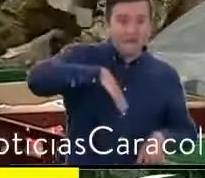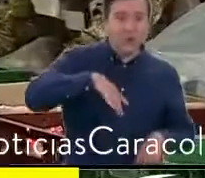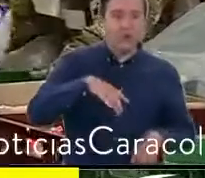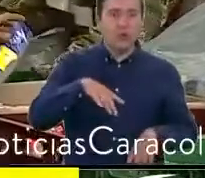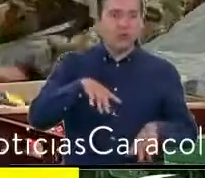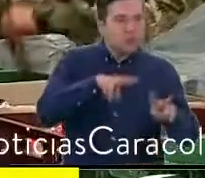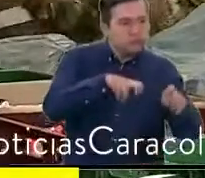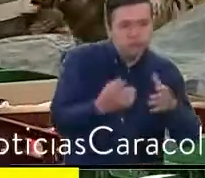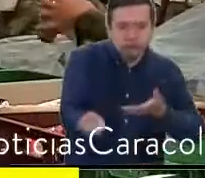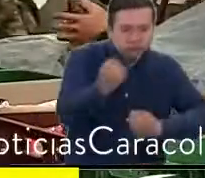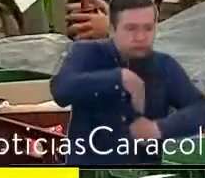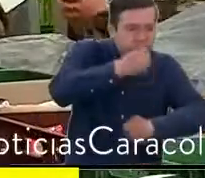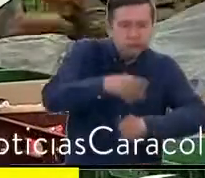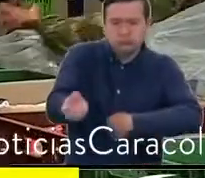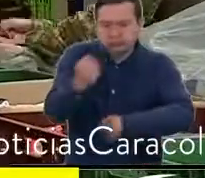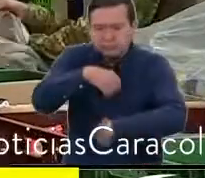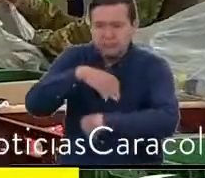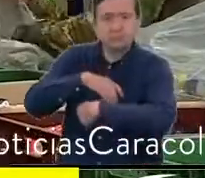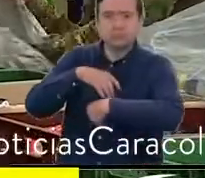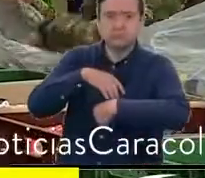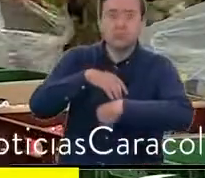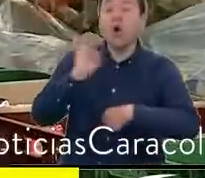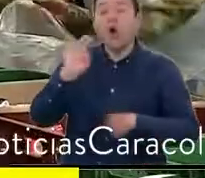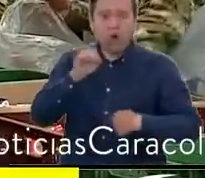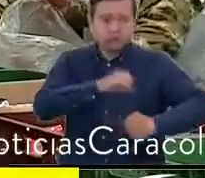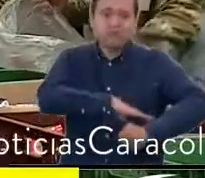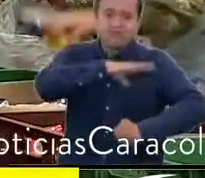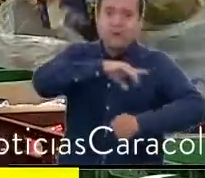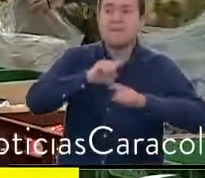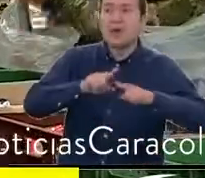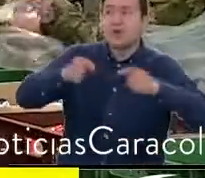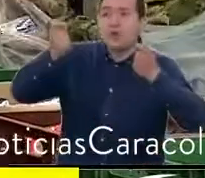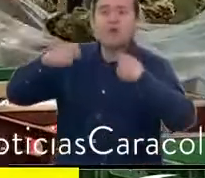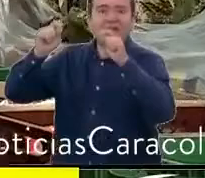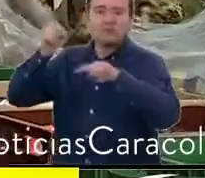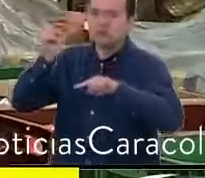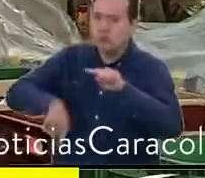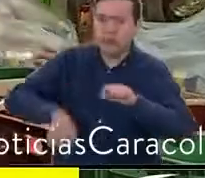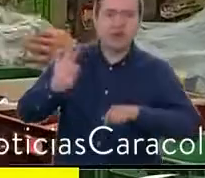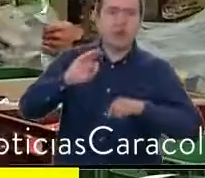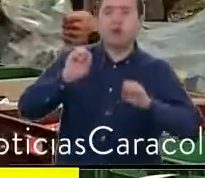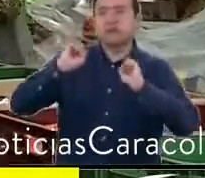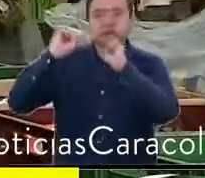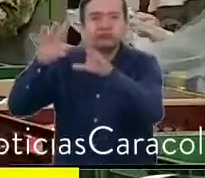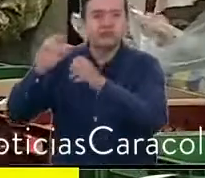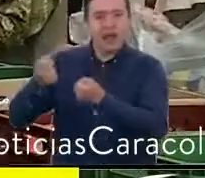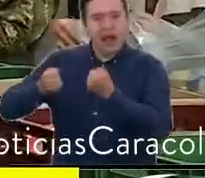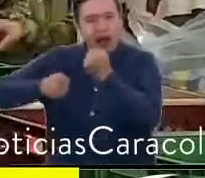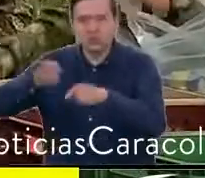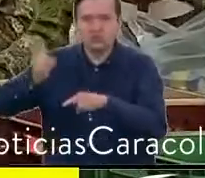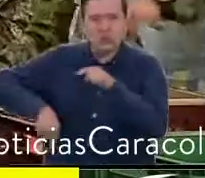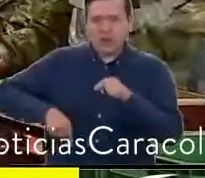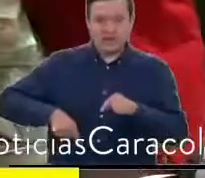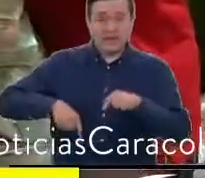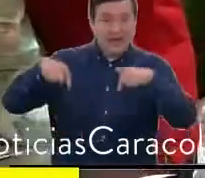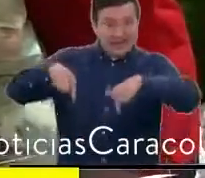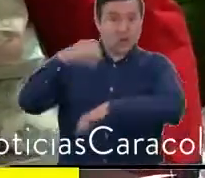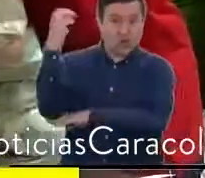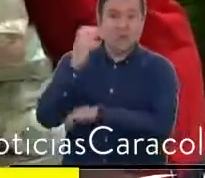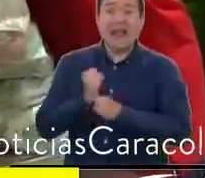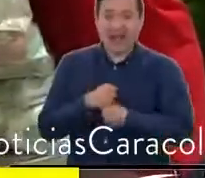se transporta adecuadamente o no se puede comercializar. En nuestro país hay hambre, no porque falte